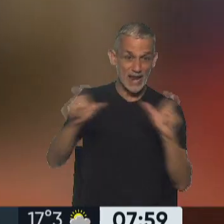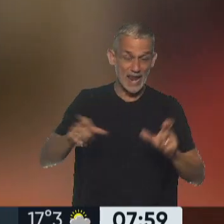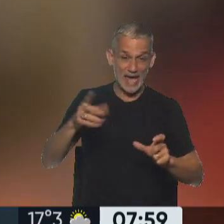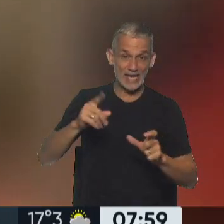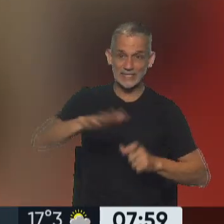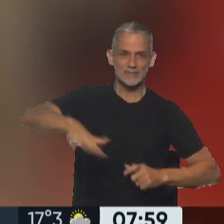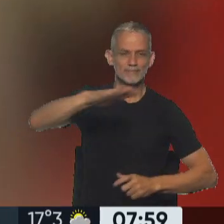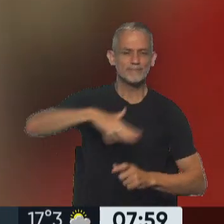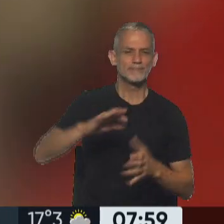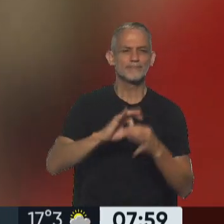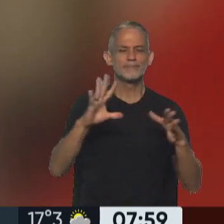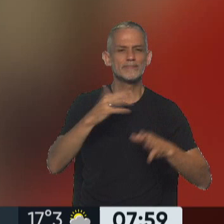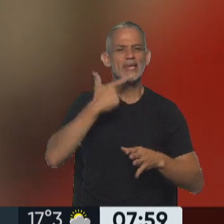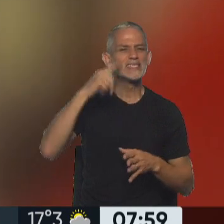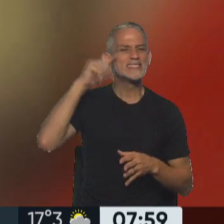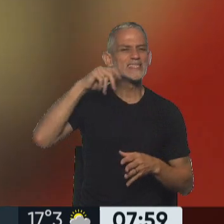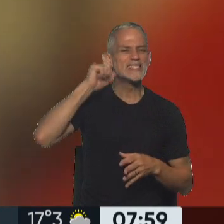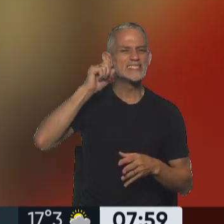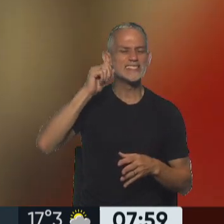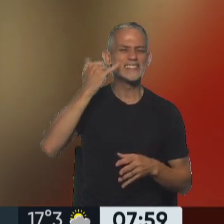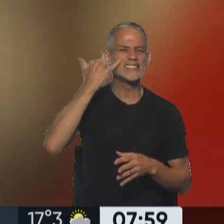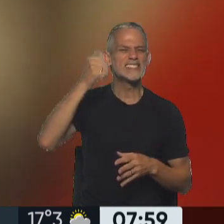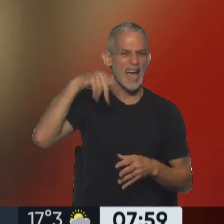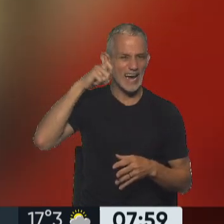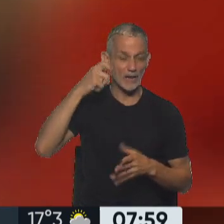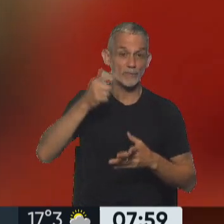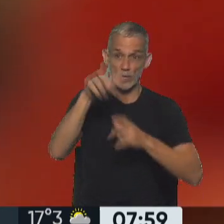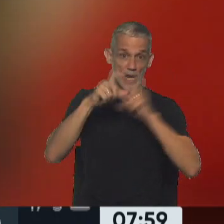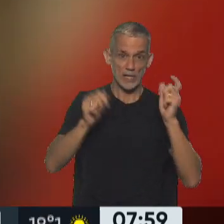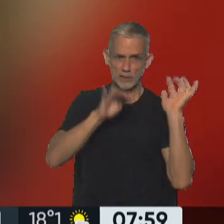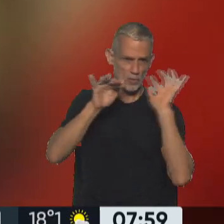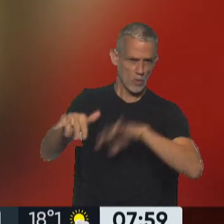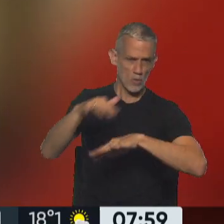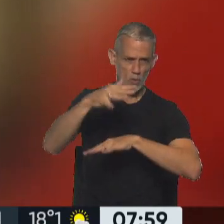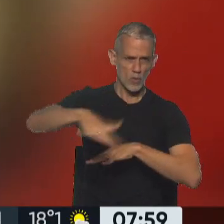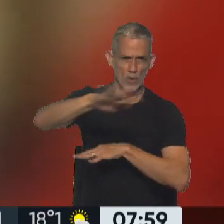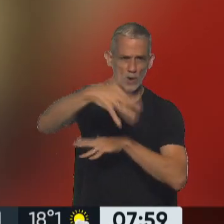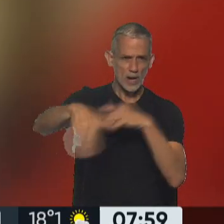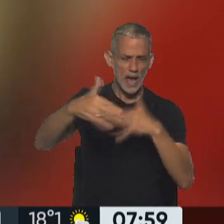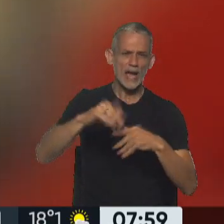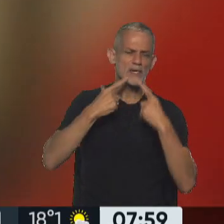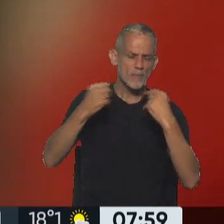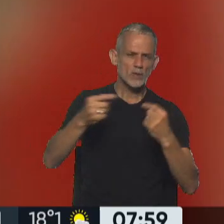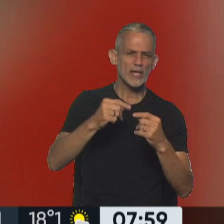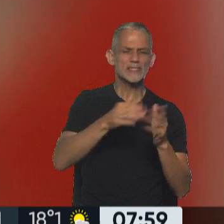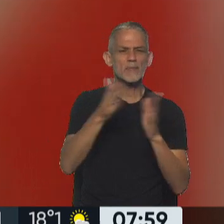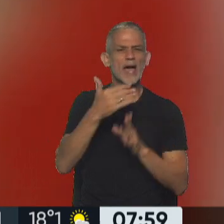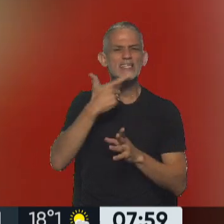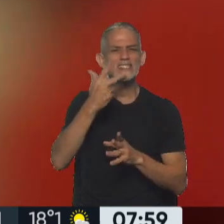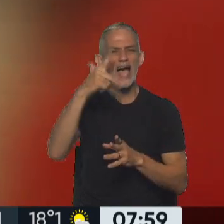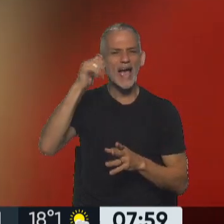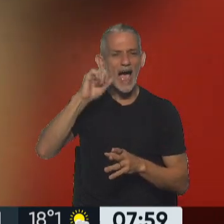región Autónoma de sin yang y que mucha gente saliera a protestar y que se extendieran las protestas a Shanghai o